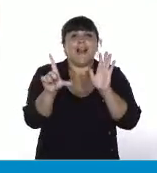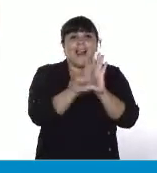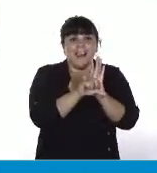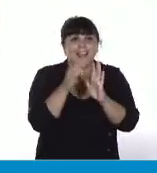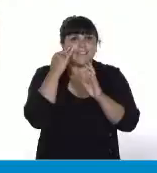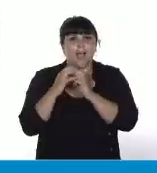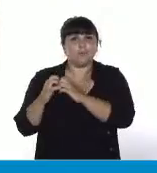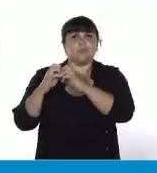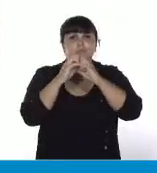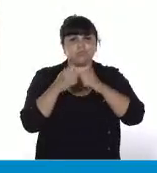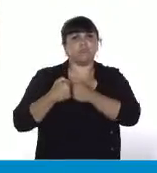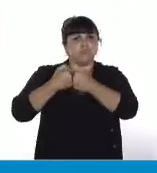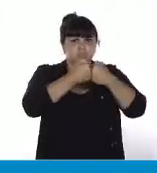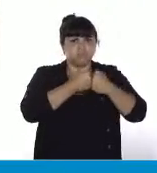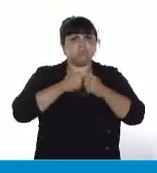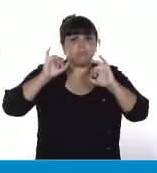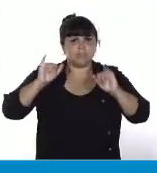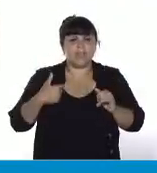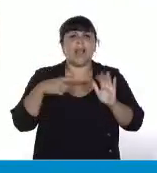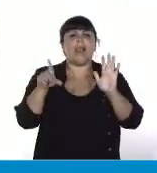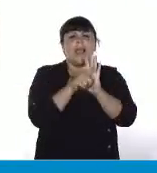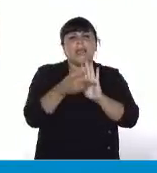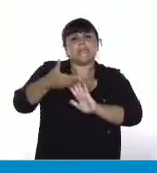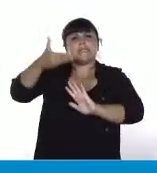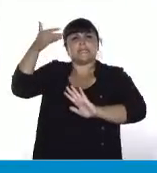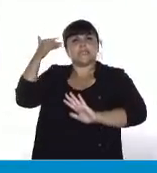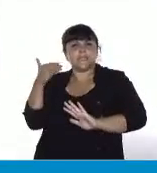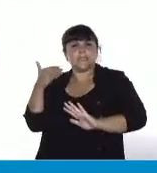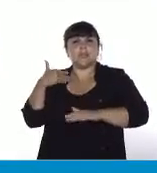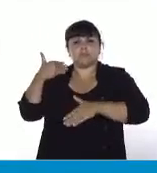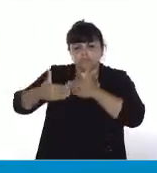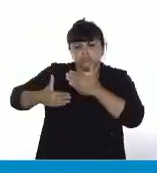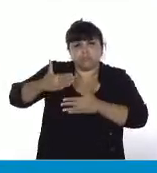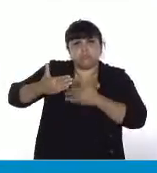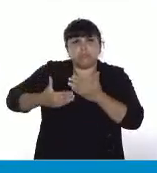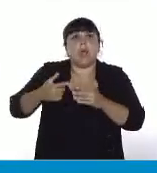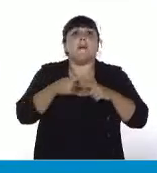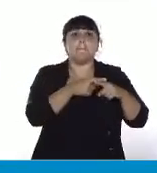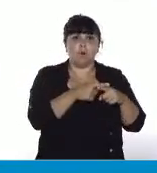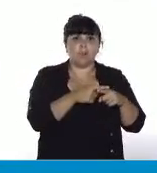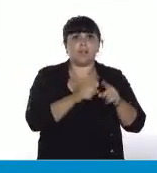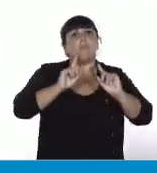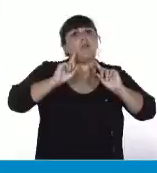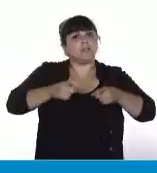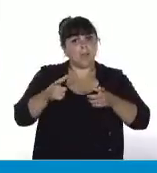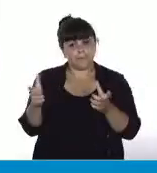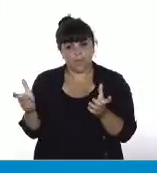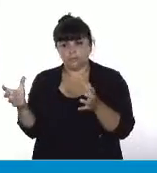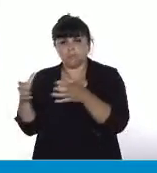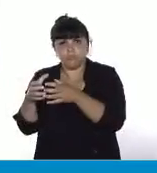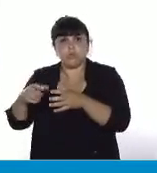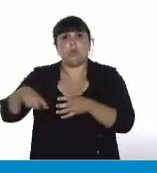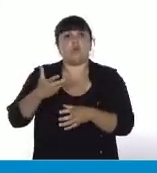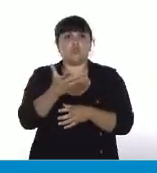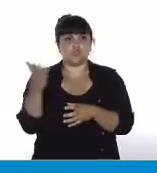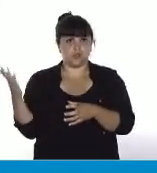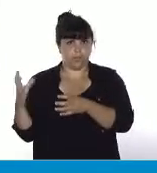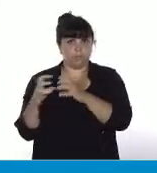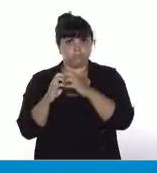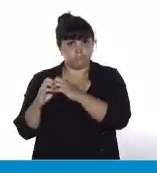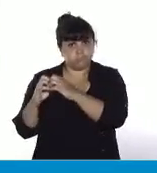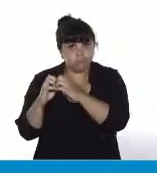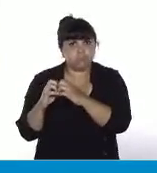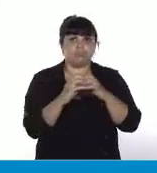y acuerdo, una ley que fue construida entre la política, pero también con organizaciones de la sociedad civil.